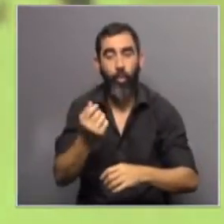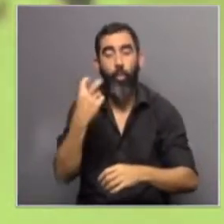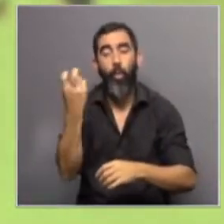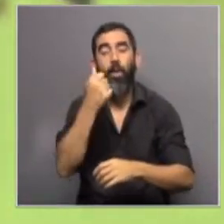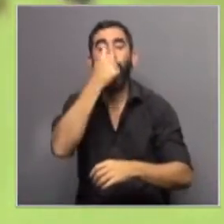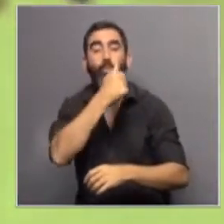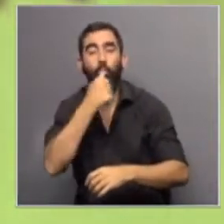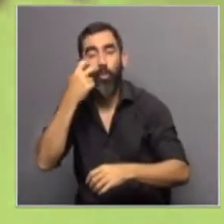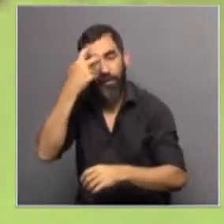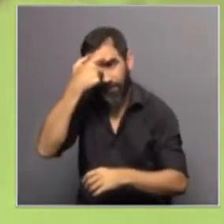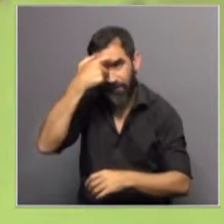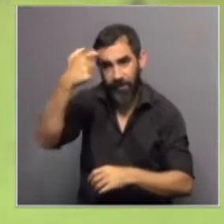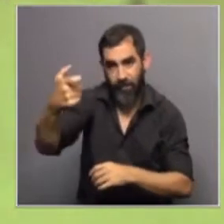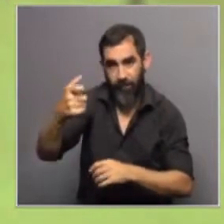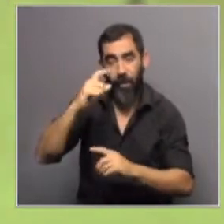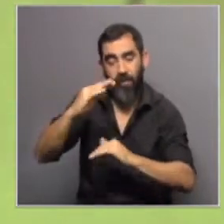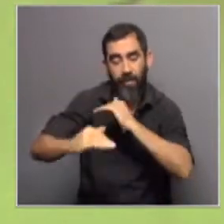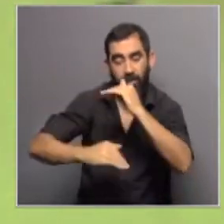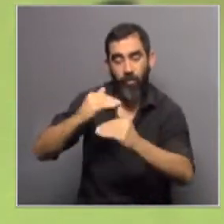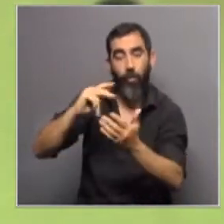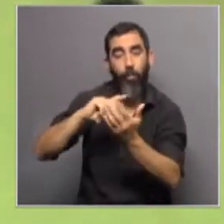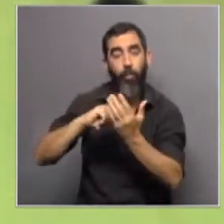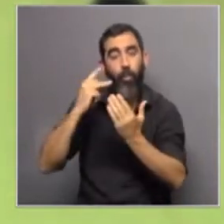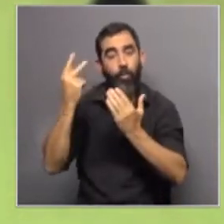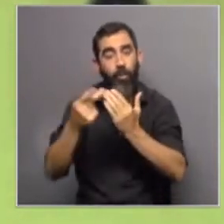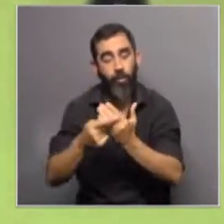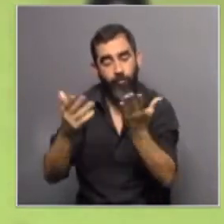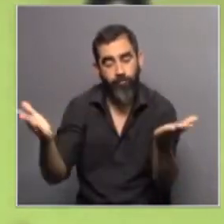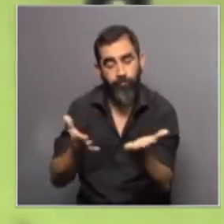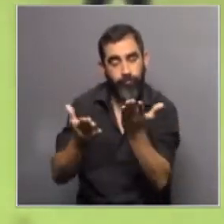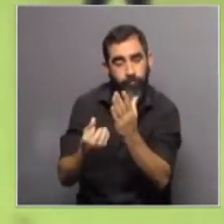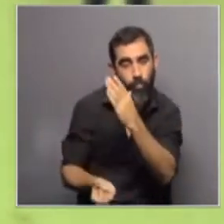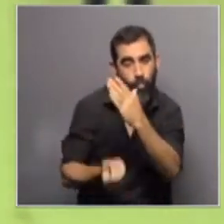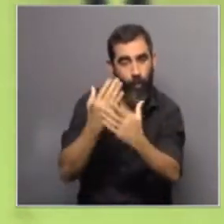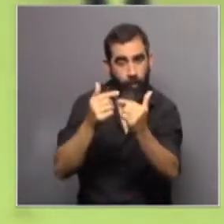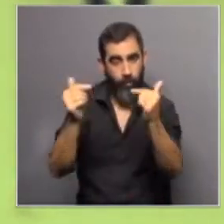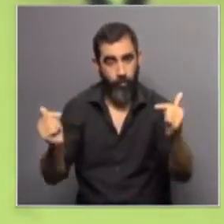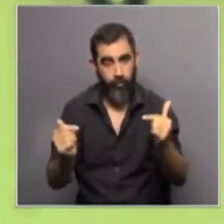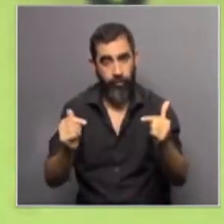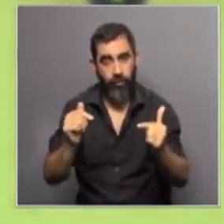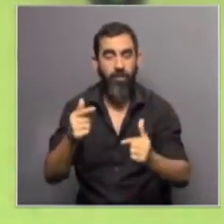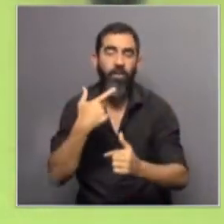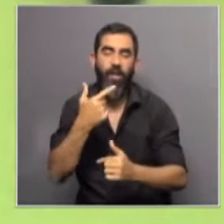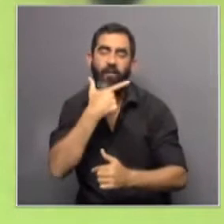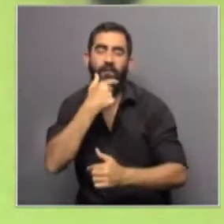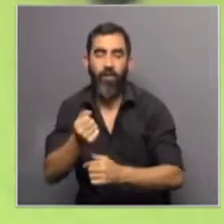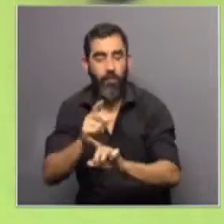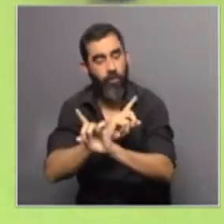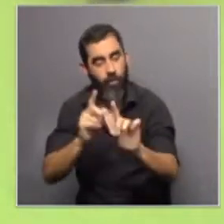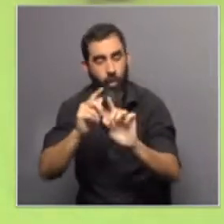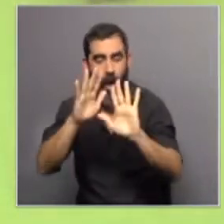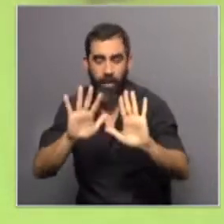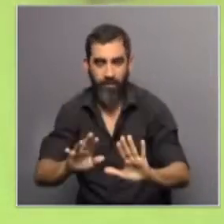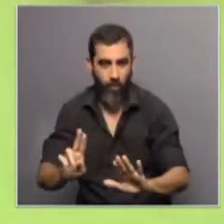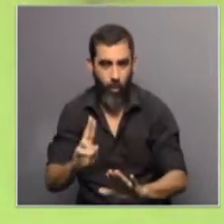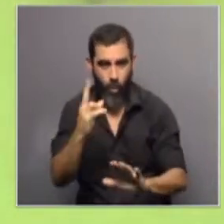soluciones científicas y desarrollar proyectos para generar innovación. Esto, que suena simple, no es la norma en